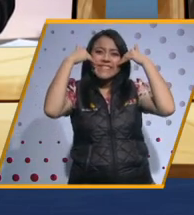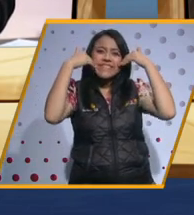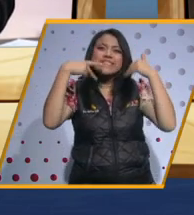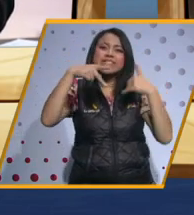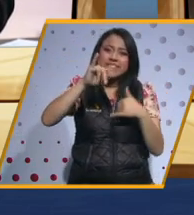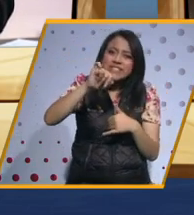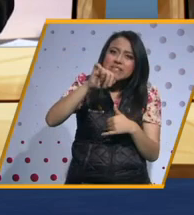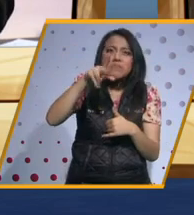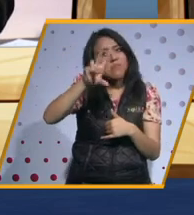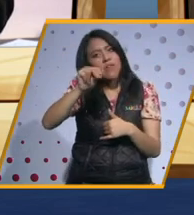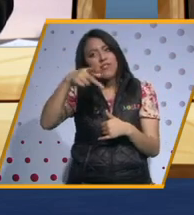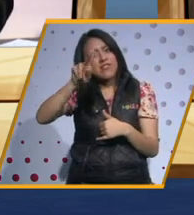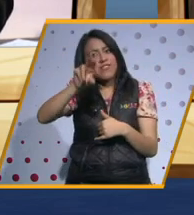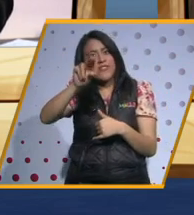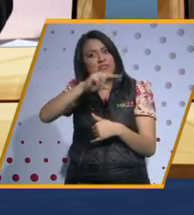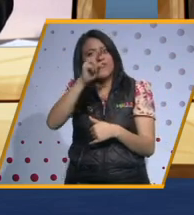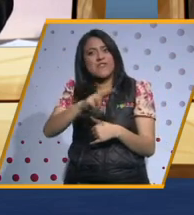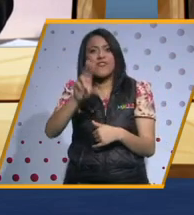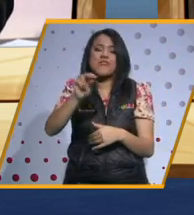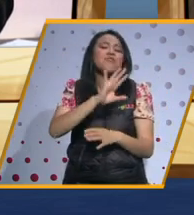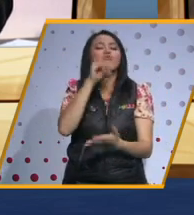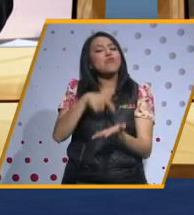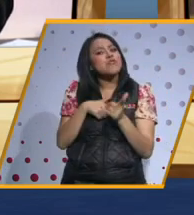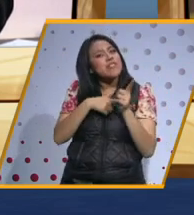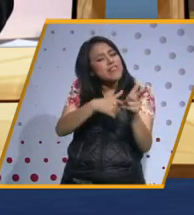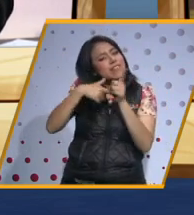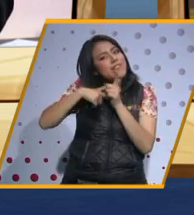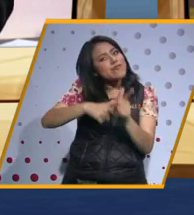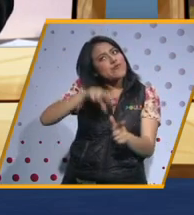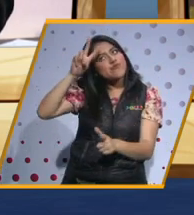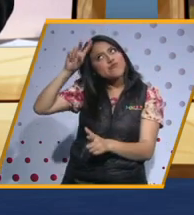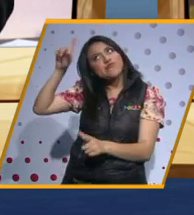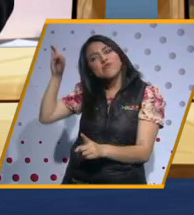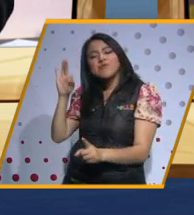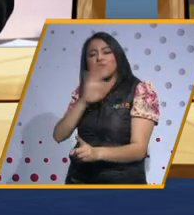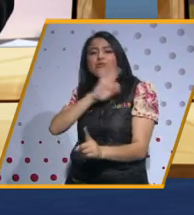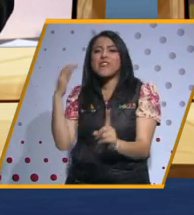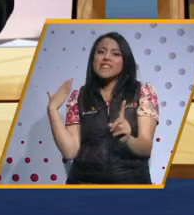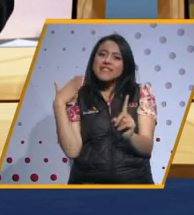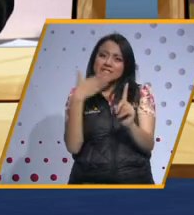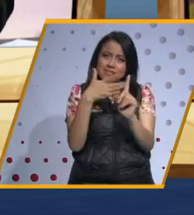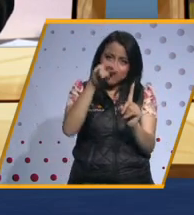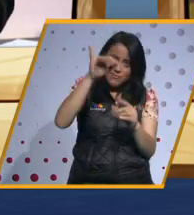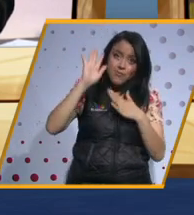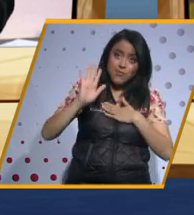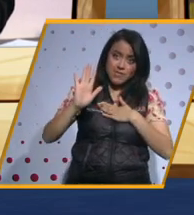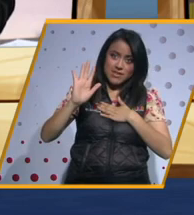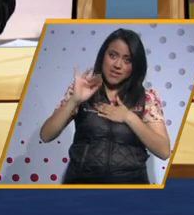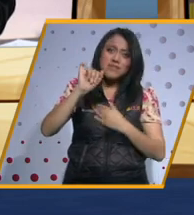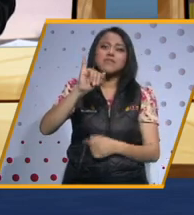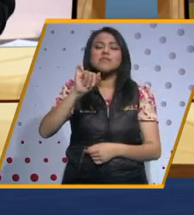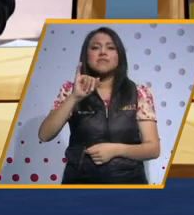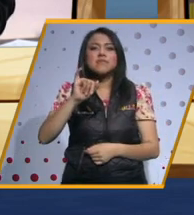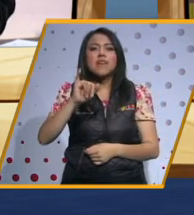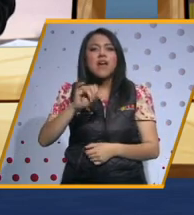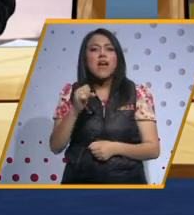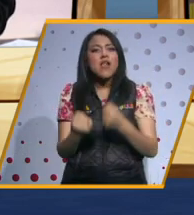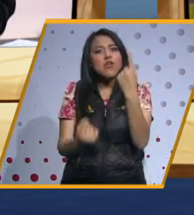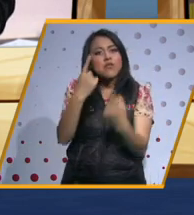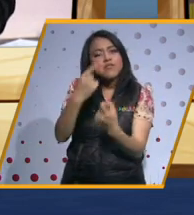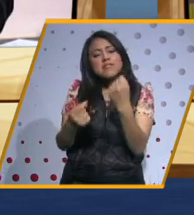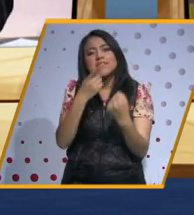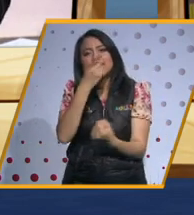digas cuándo. Y no dejes de caminar hacia tu sueño. Claro que sí. ¿Me lo prometes? Claro que sí, señor. Porque te van a hablar muy bonito al